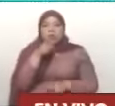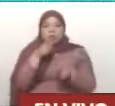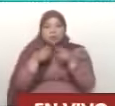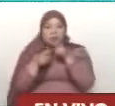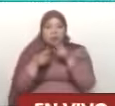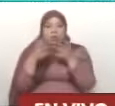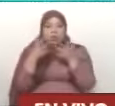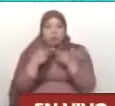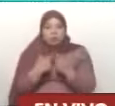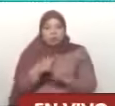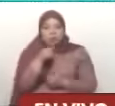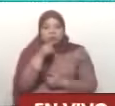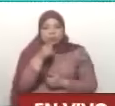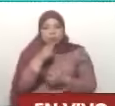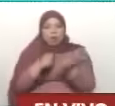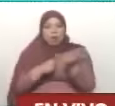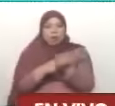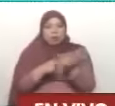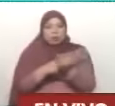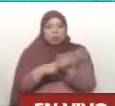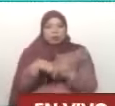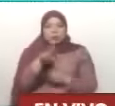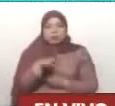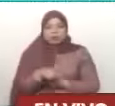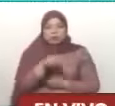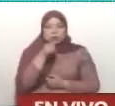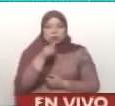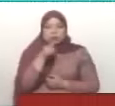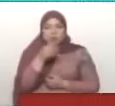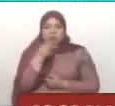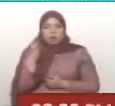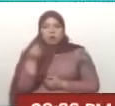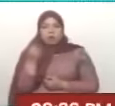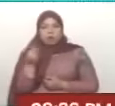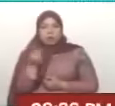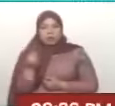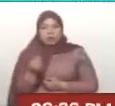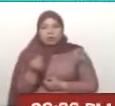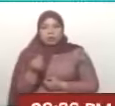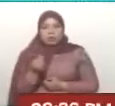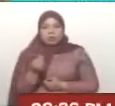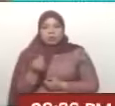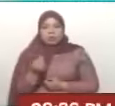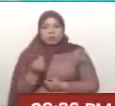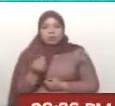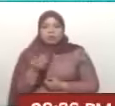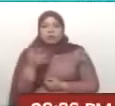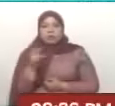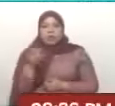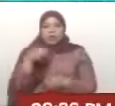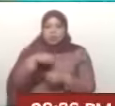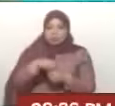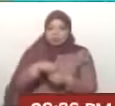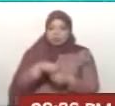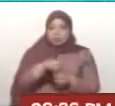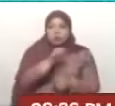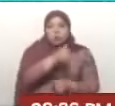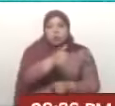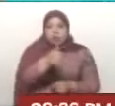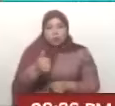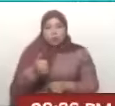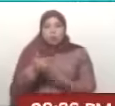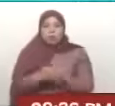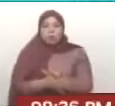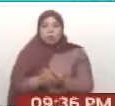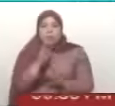de cuáles son los vértices favoritos que están allí para la juventud y ver, bueno, cómo la juventud se incorpora en cada uno de los